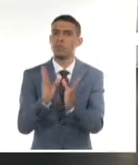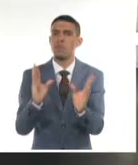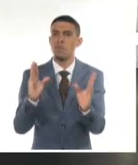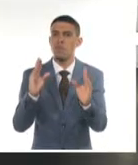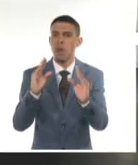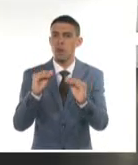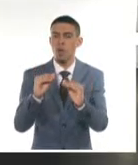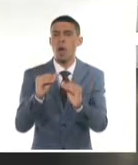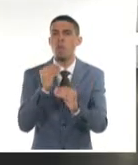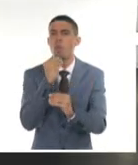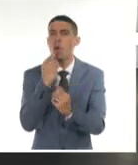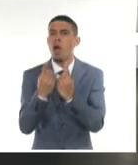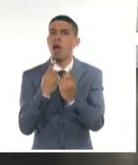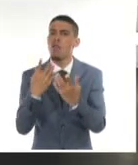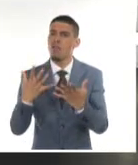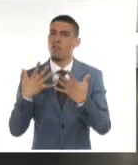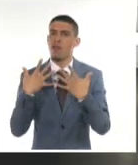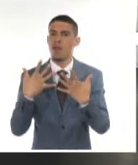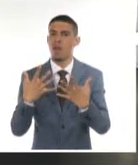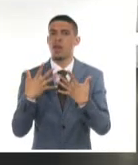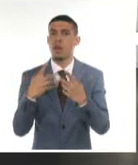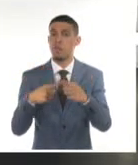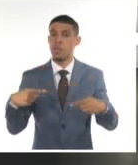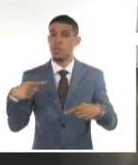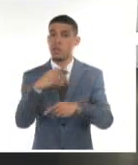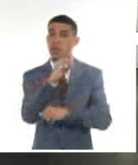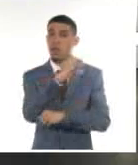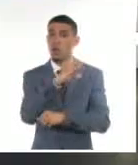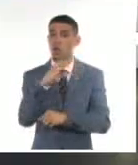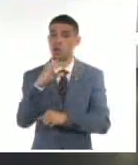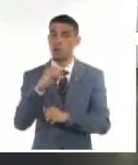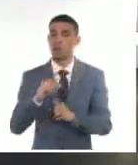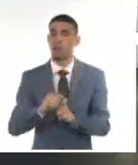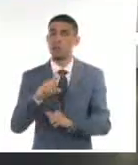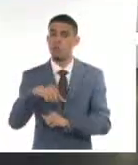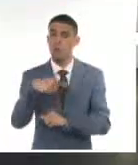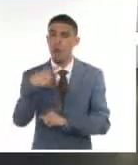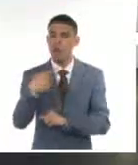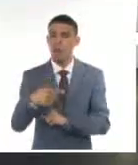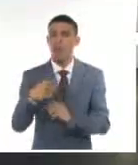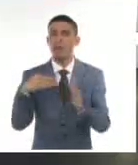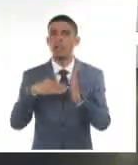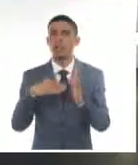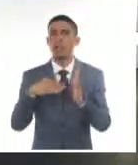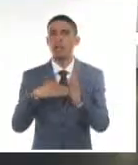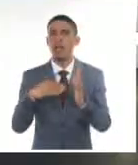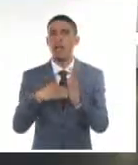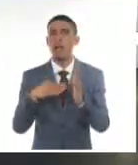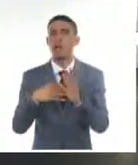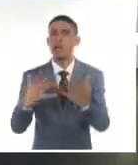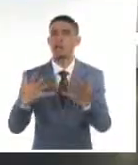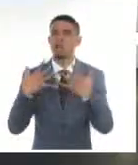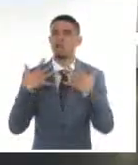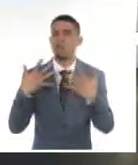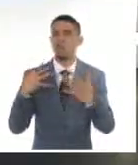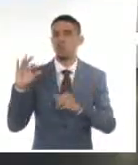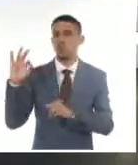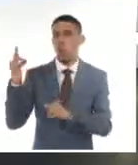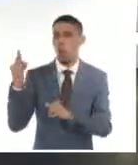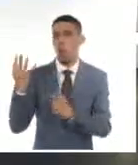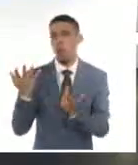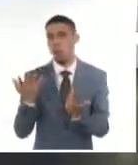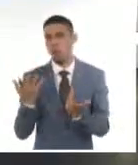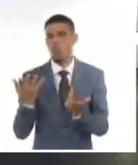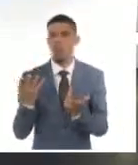hacia zonas del interior sobre todo del occidente del país Así que para mañana una tarde cálida en gran parte de la archipielago sobre todo para el Oriente cubano vamos a